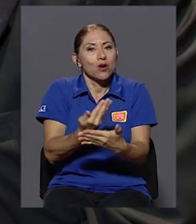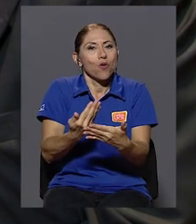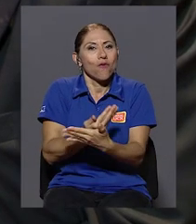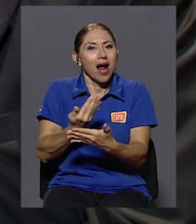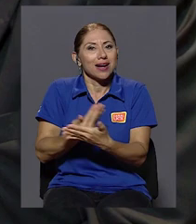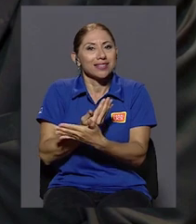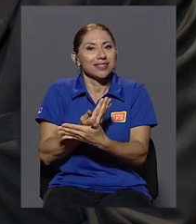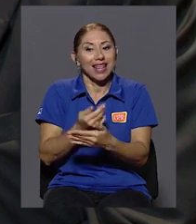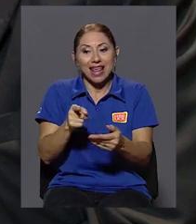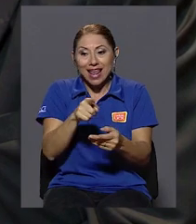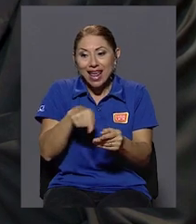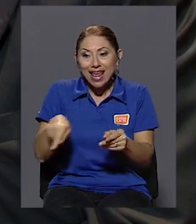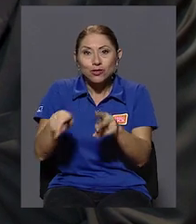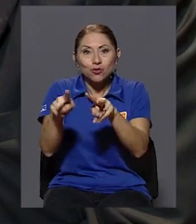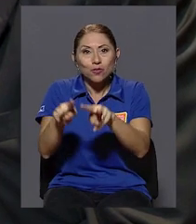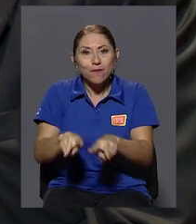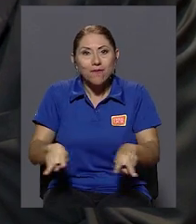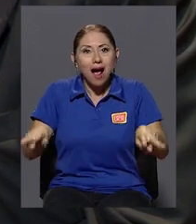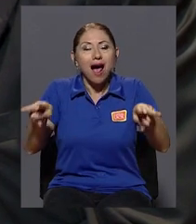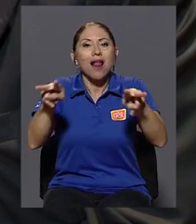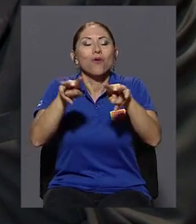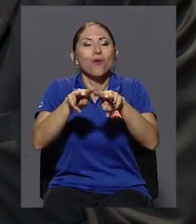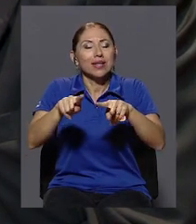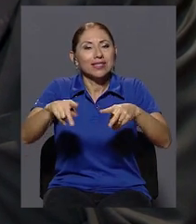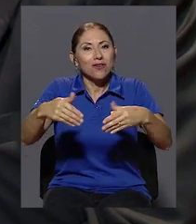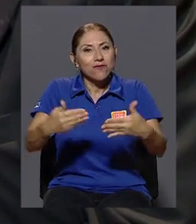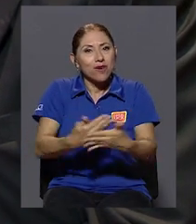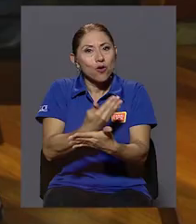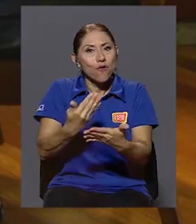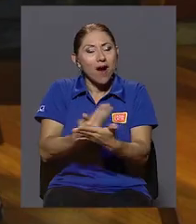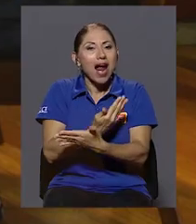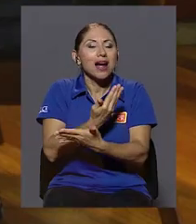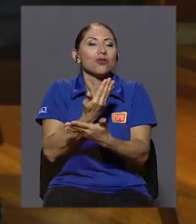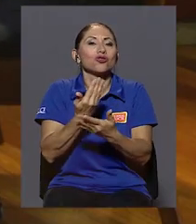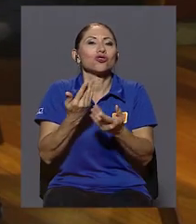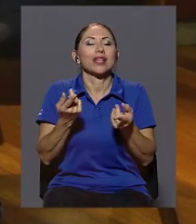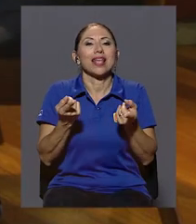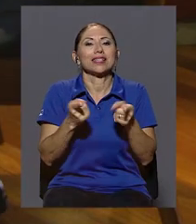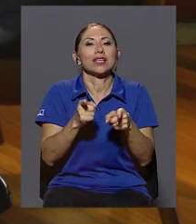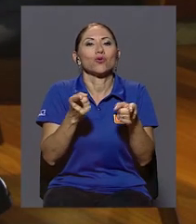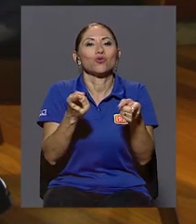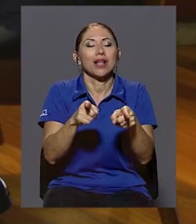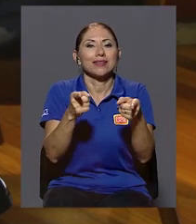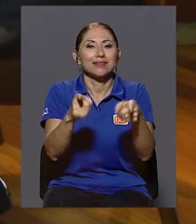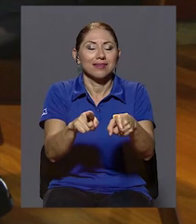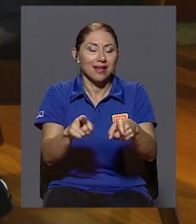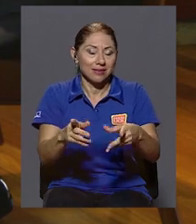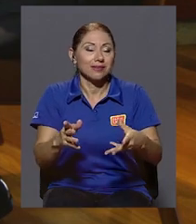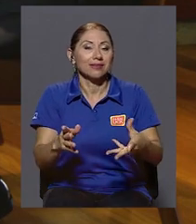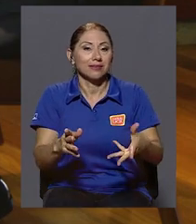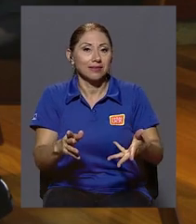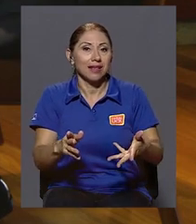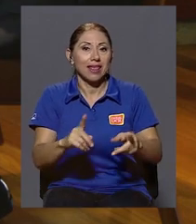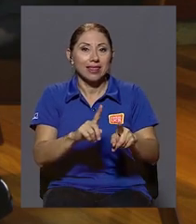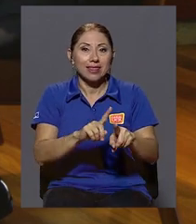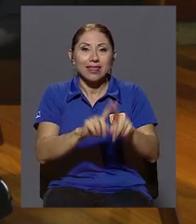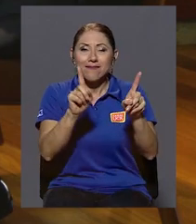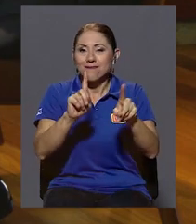y renovar esos valores en una circunstancia o en circunstancias